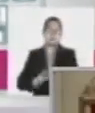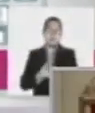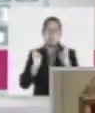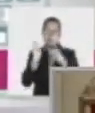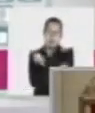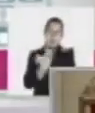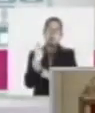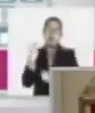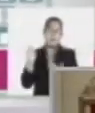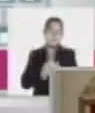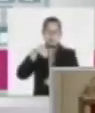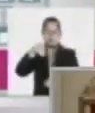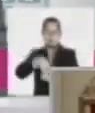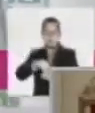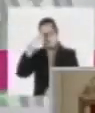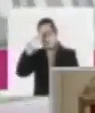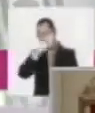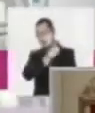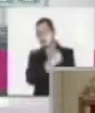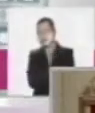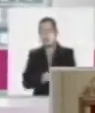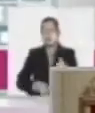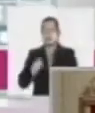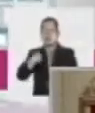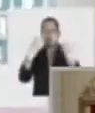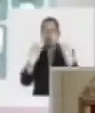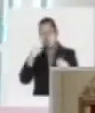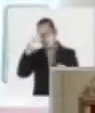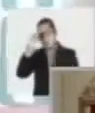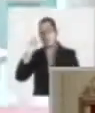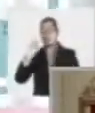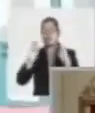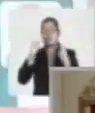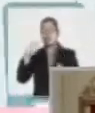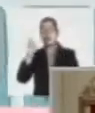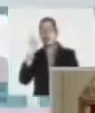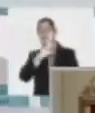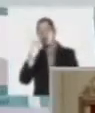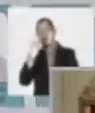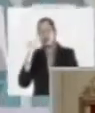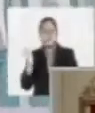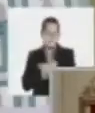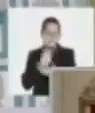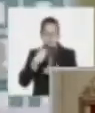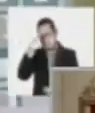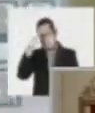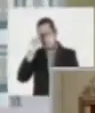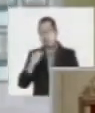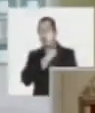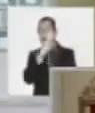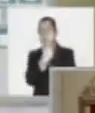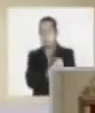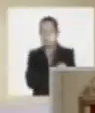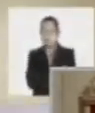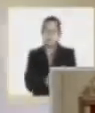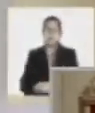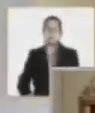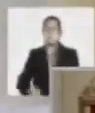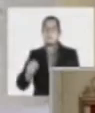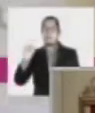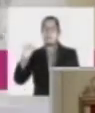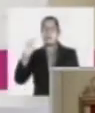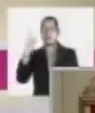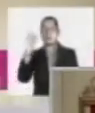Judicial. Se ha agravado la corrupción en este gobierno. Este gobierno ha sido el gran articulador de los nuevos, de los